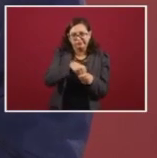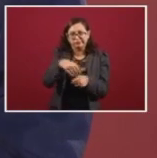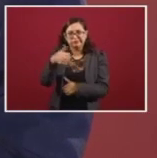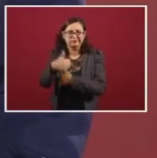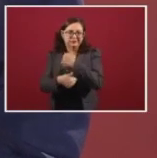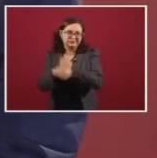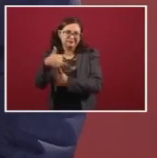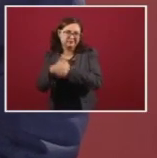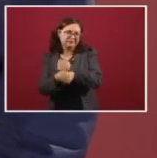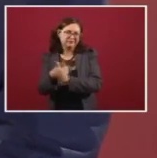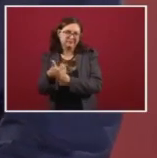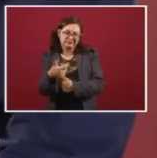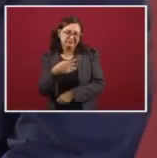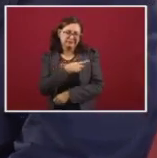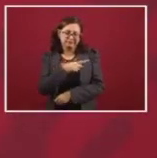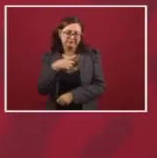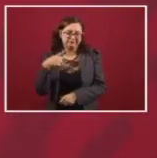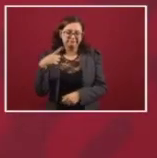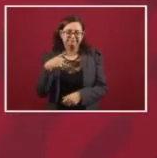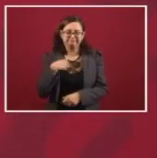ofreciendo, inclusive